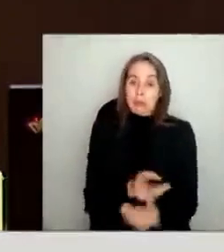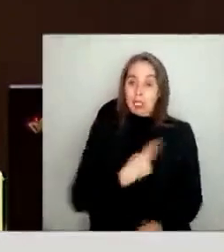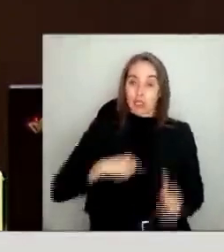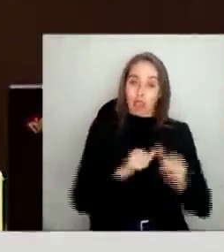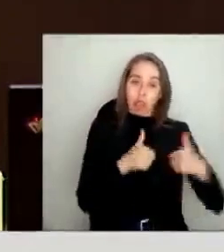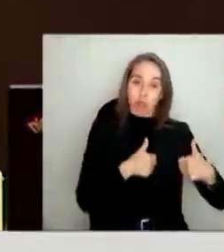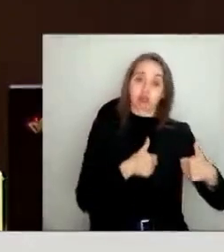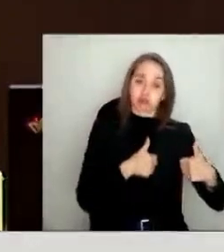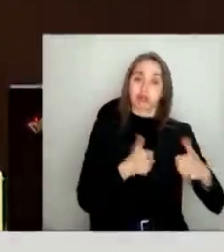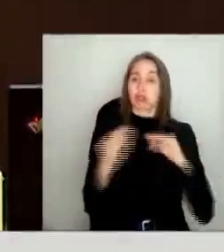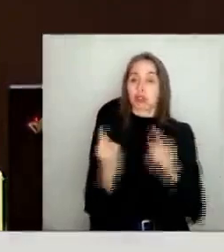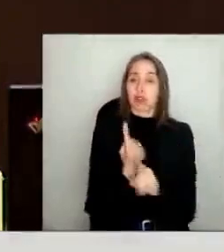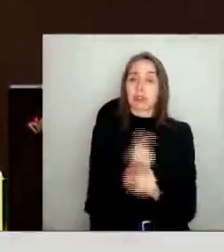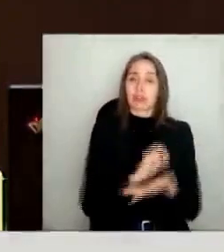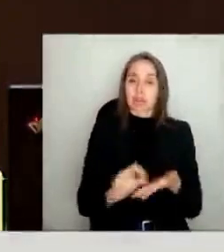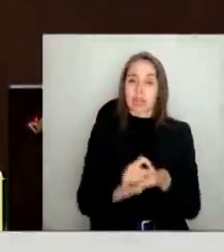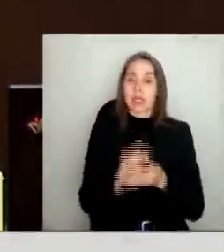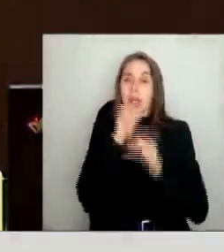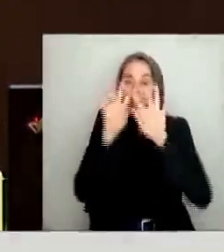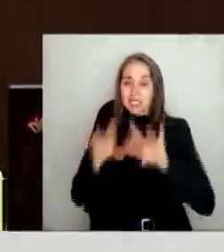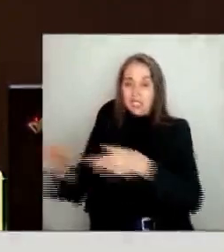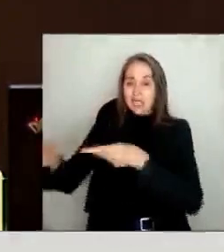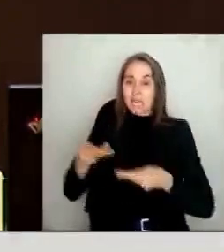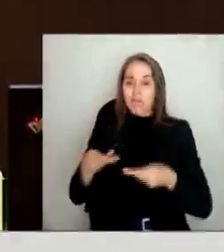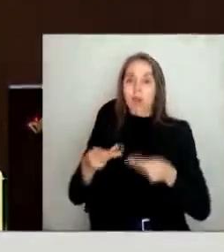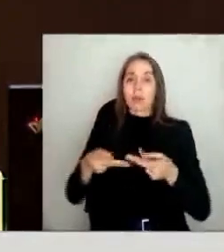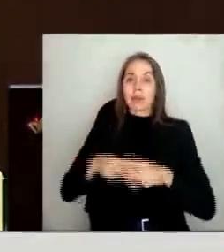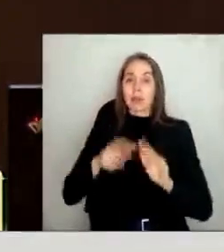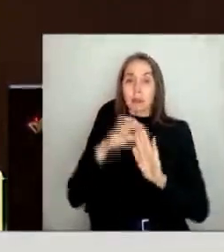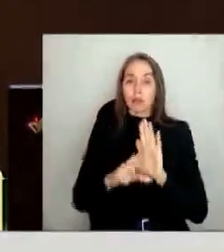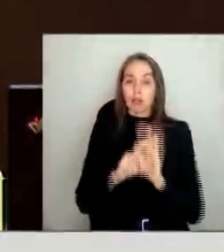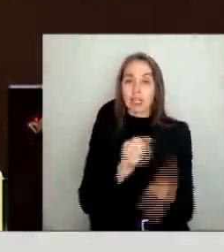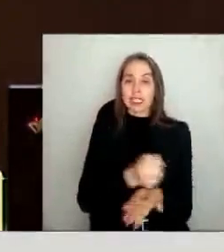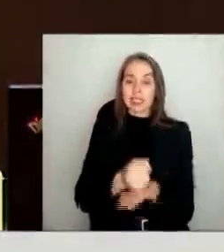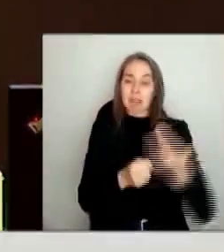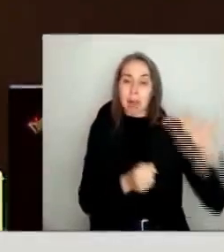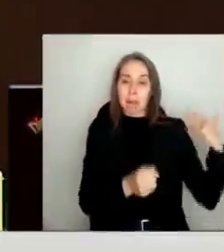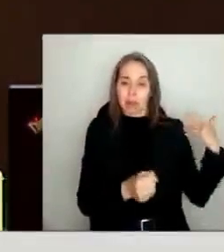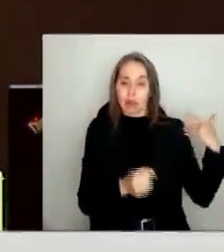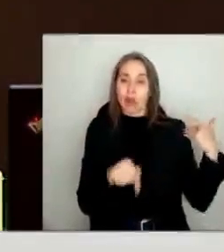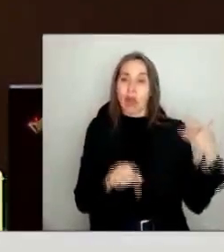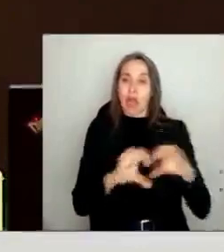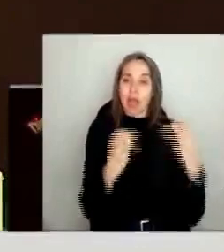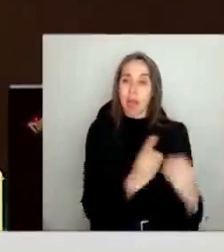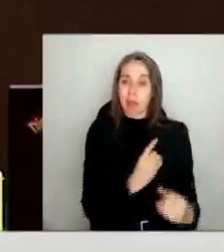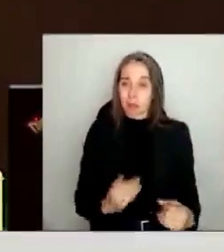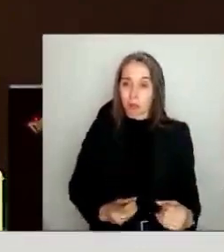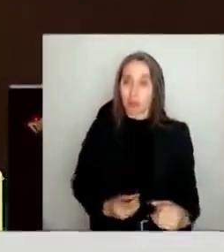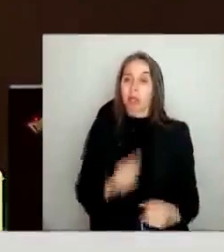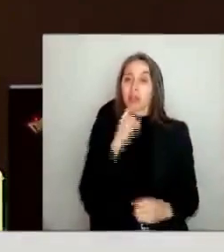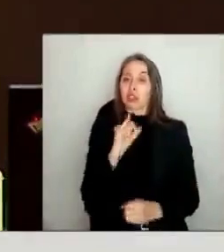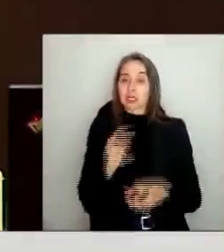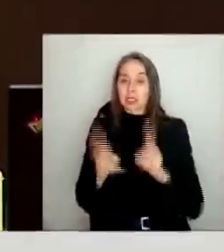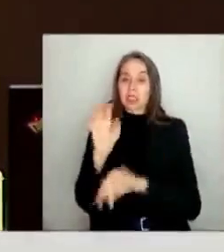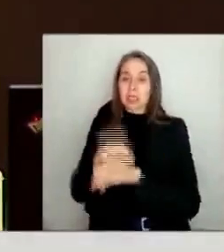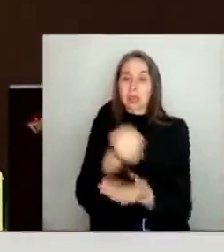la secretaría y con el informe técnico de proyectos de ley que han sido tramitados en esta cámara habiendo sido declarados admisibles con informes